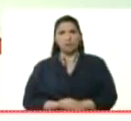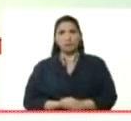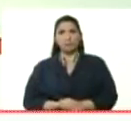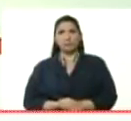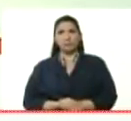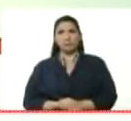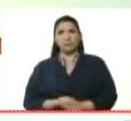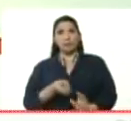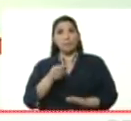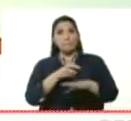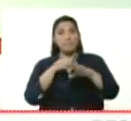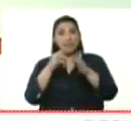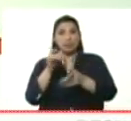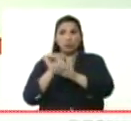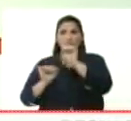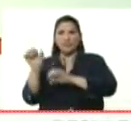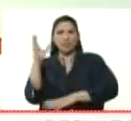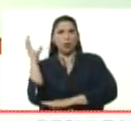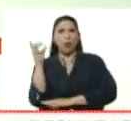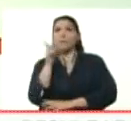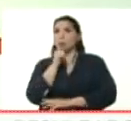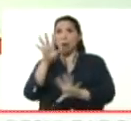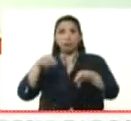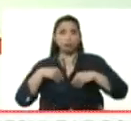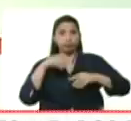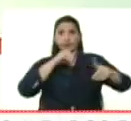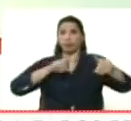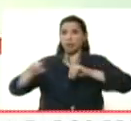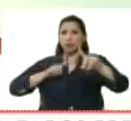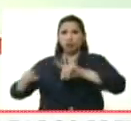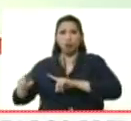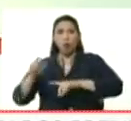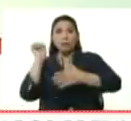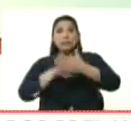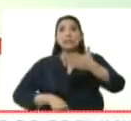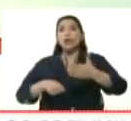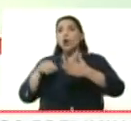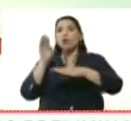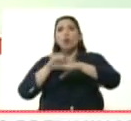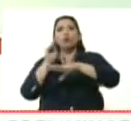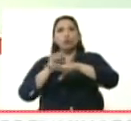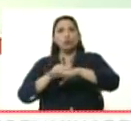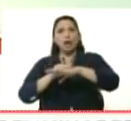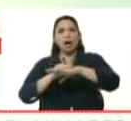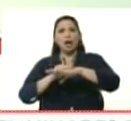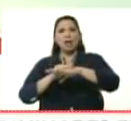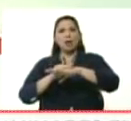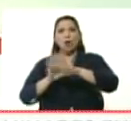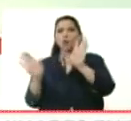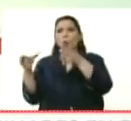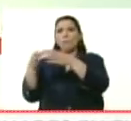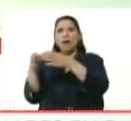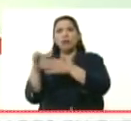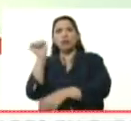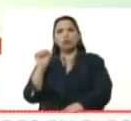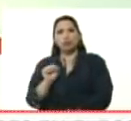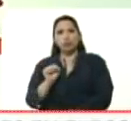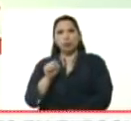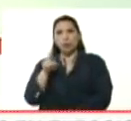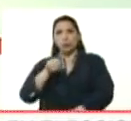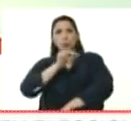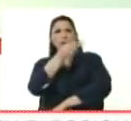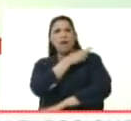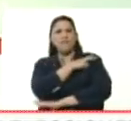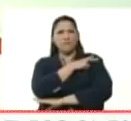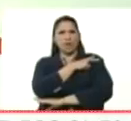El ministro de la Defensa colombiano no toma ninguna decisión sin consultarle al Comando Sur, a su jefe, ahí no manda a